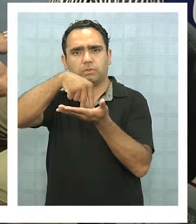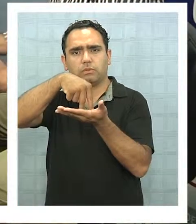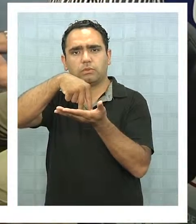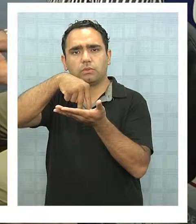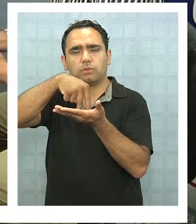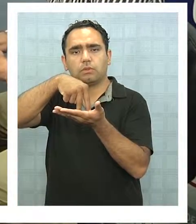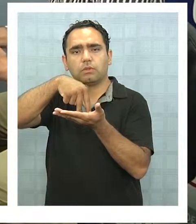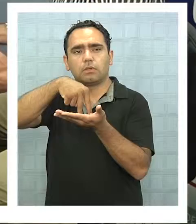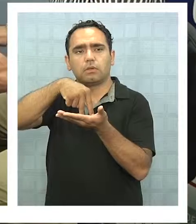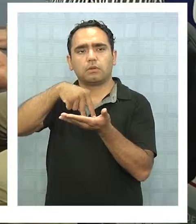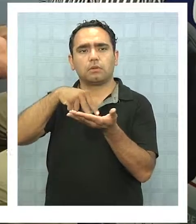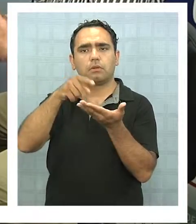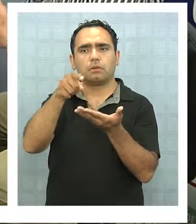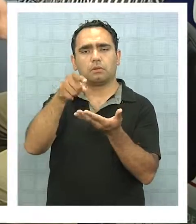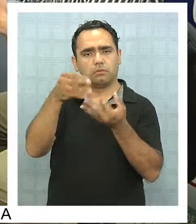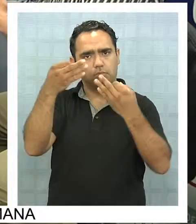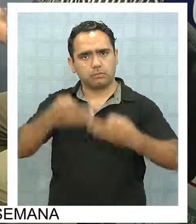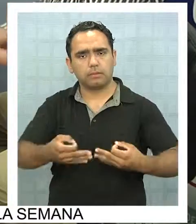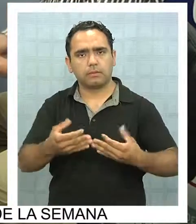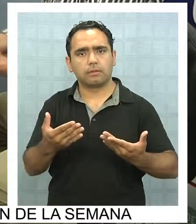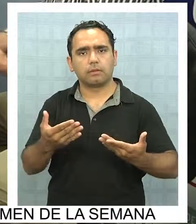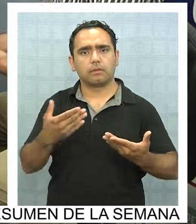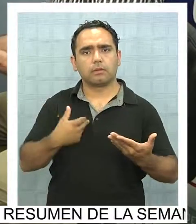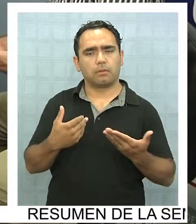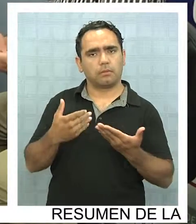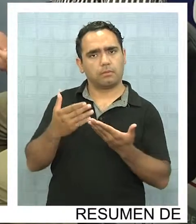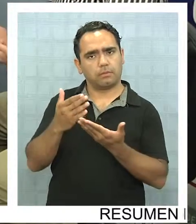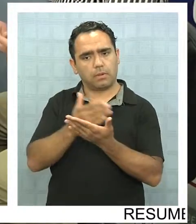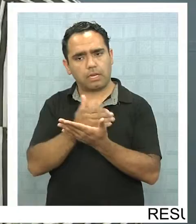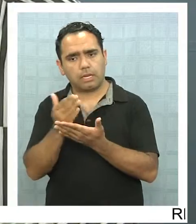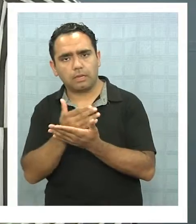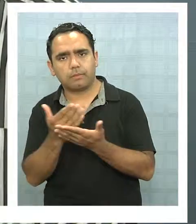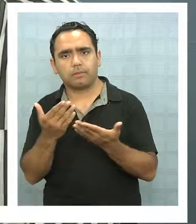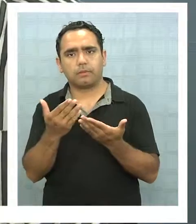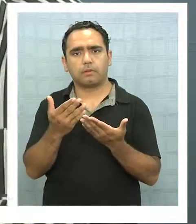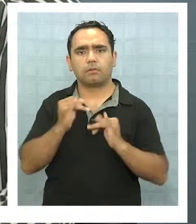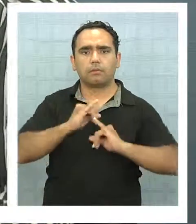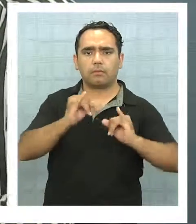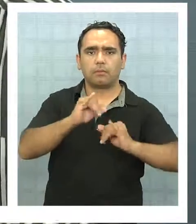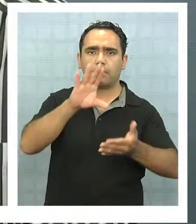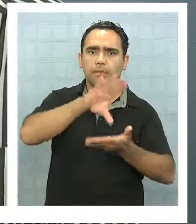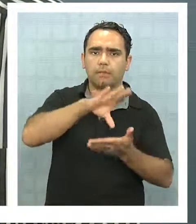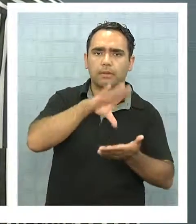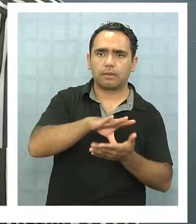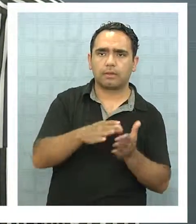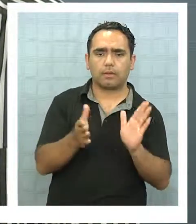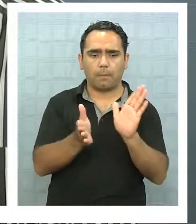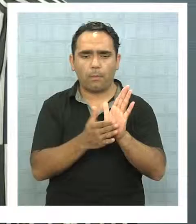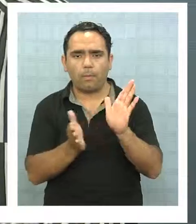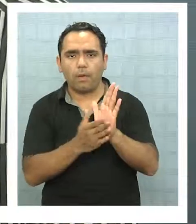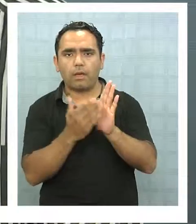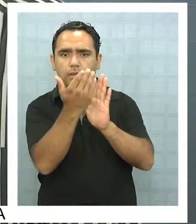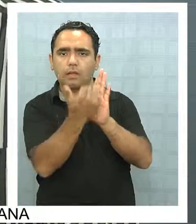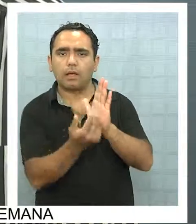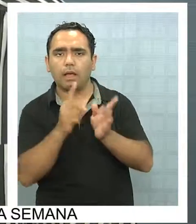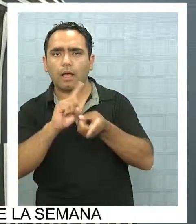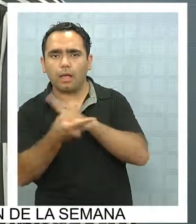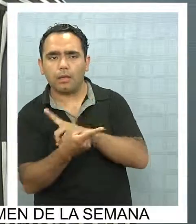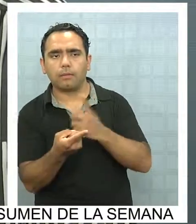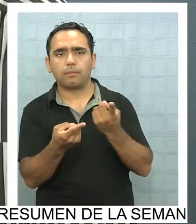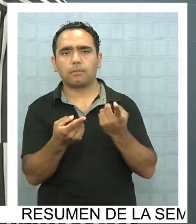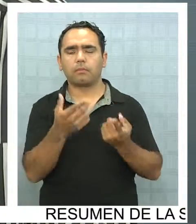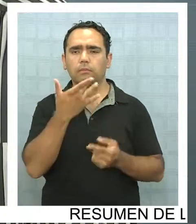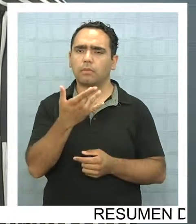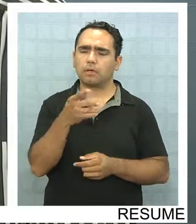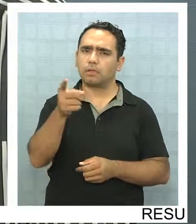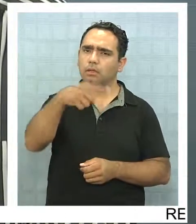¿cierto?, uniforme, en un planteamiento uniforme al país, proponiendo estas cosas que le hemos escuchado a usted y a otros especialistas. ¿Por